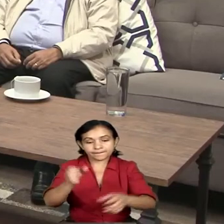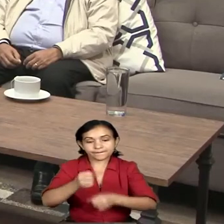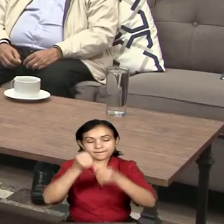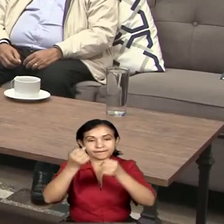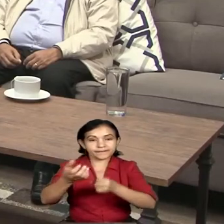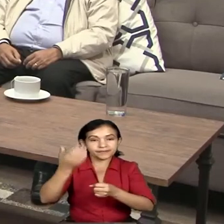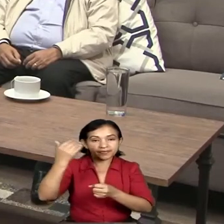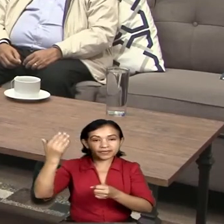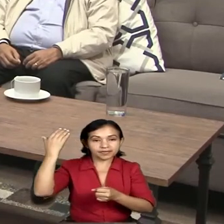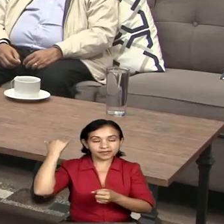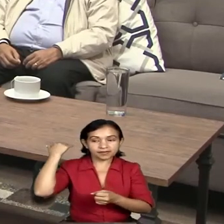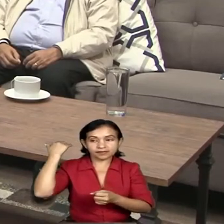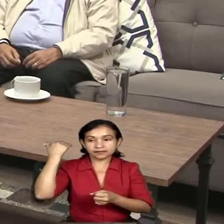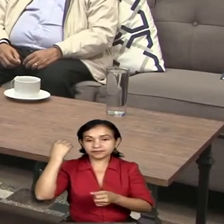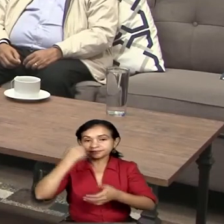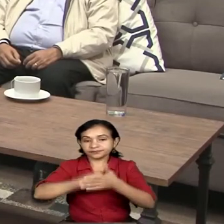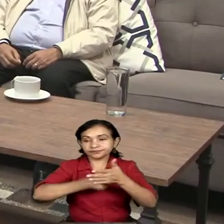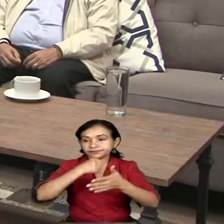historia nicaragüense y esa lucha